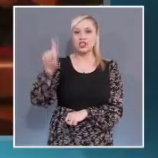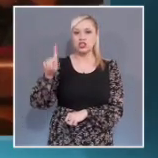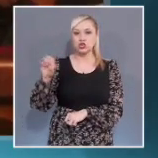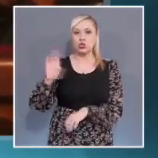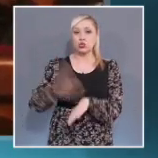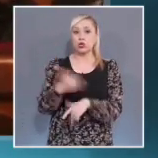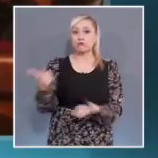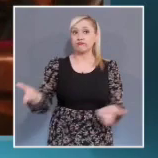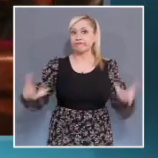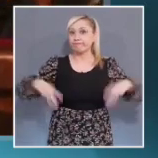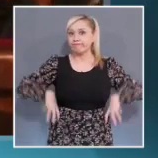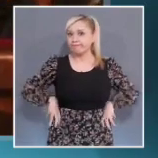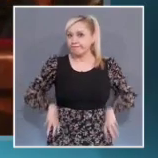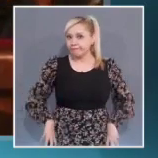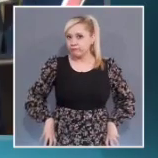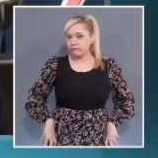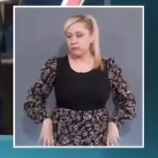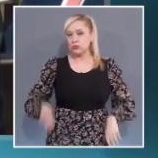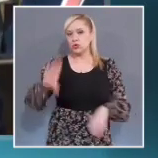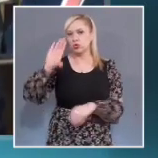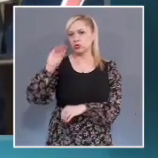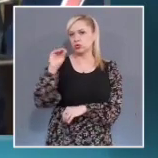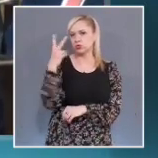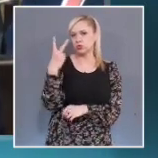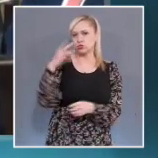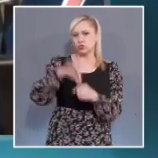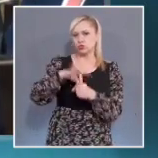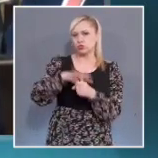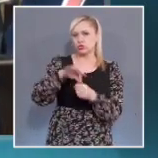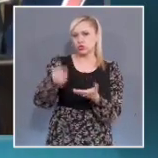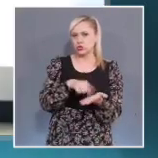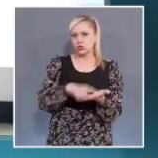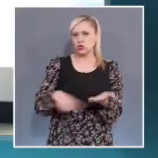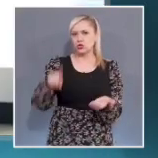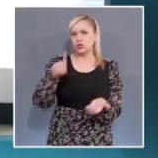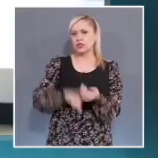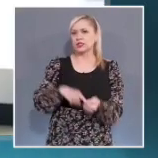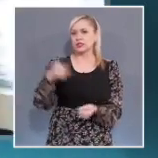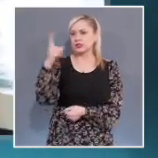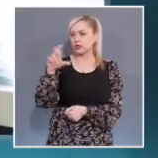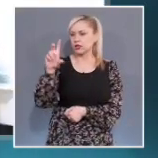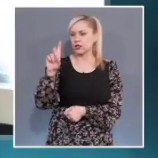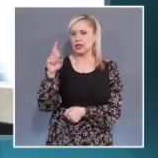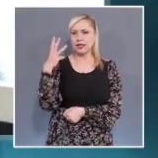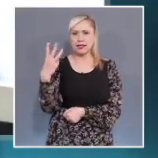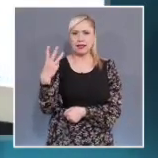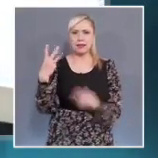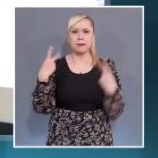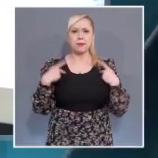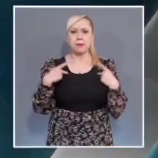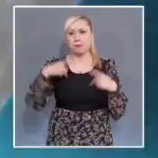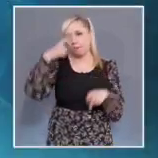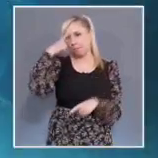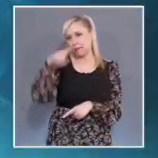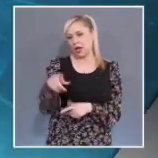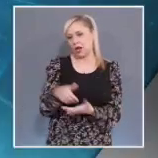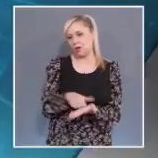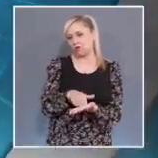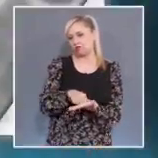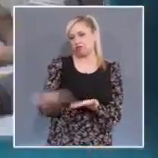Se necesitarán 92 votos de los 133 asambleístas para que proceda la destitución del presidente.